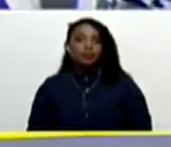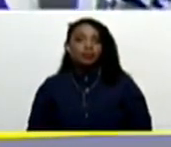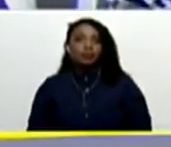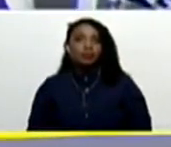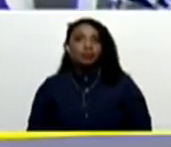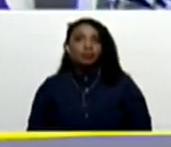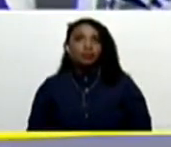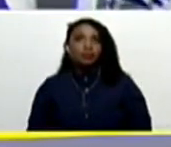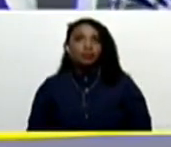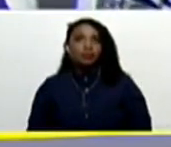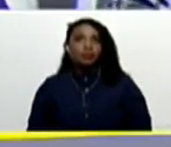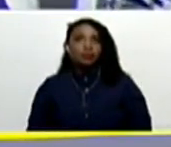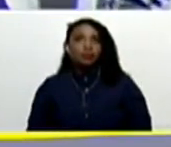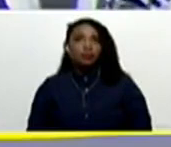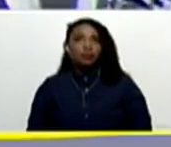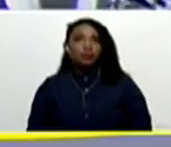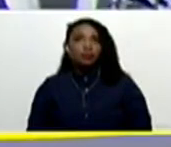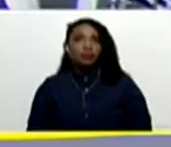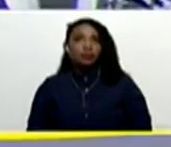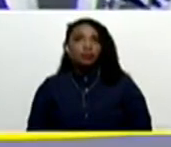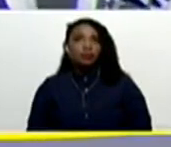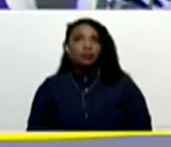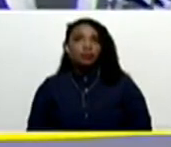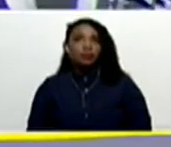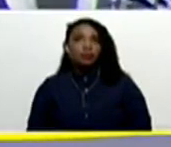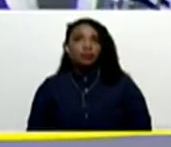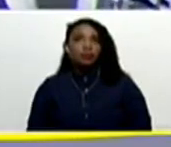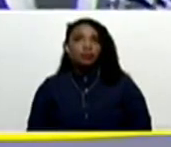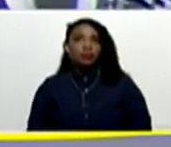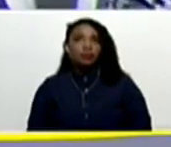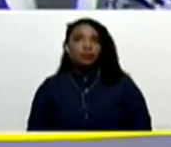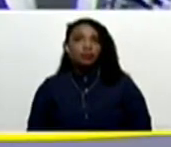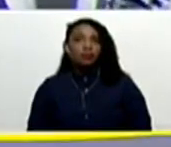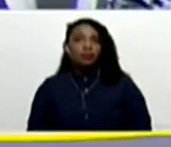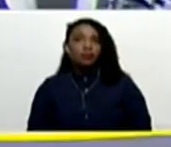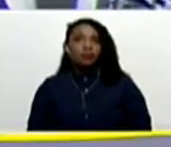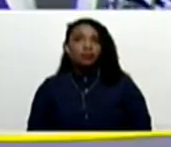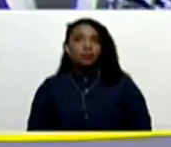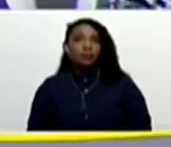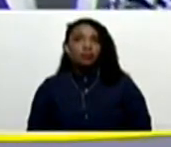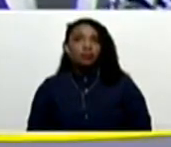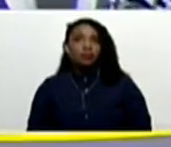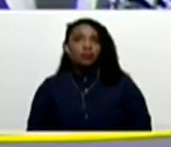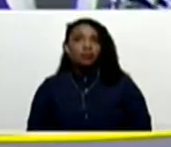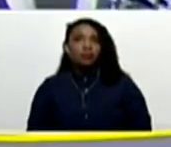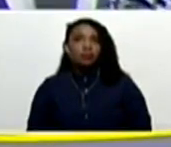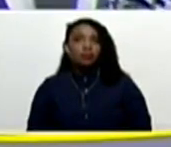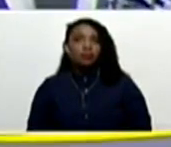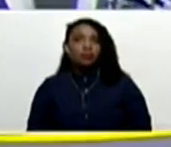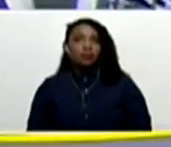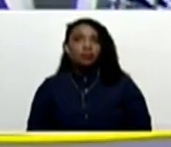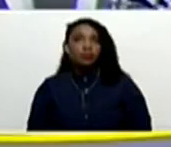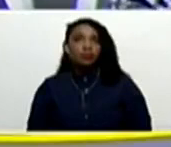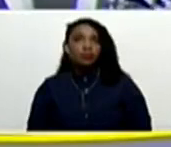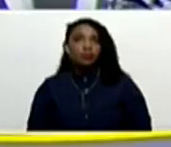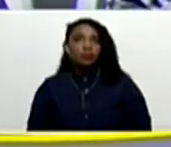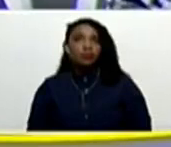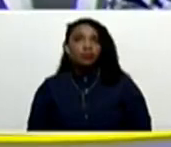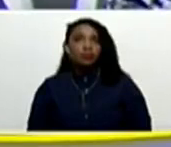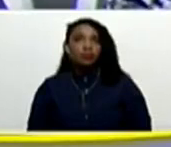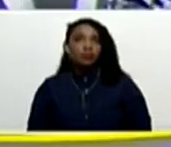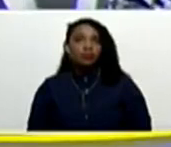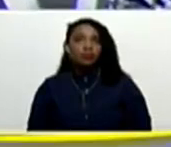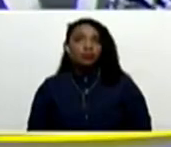So those who do not want to recognize him as such, that is a matter for them. But we, the progressive,